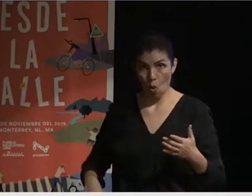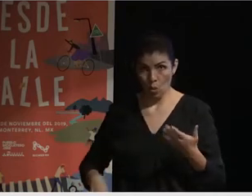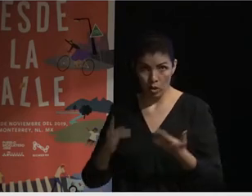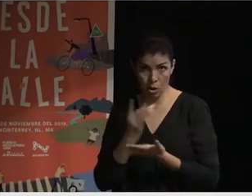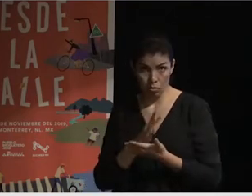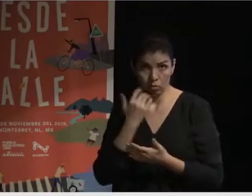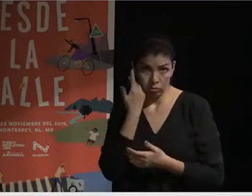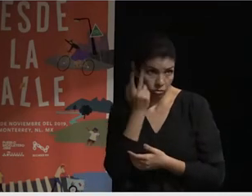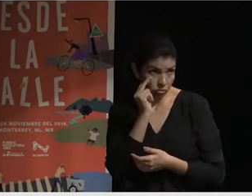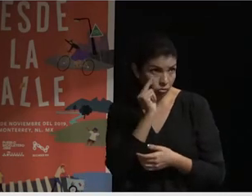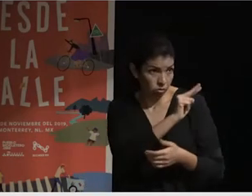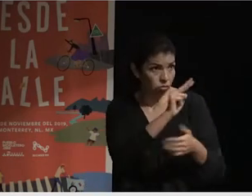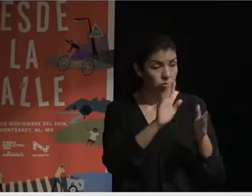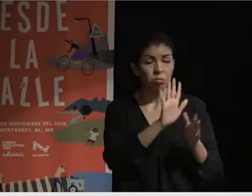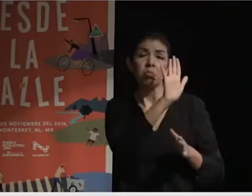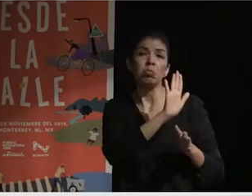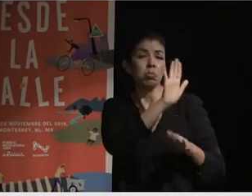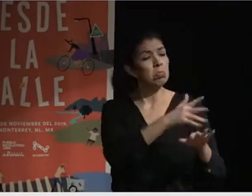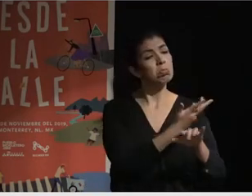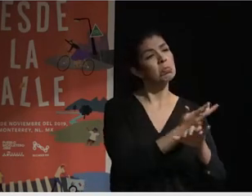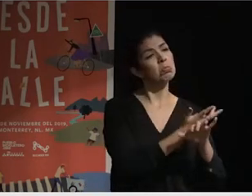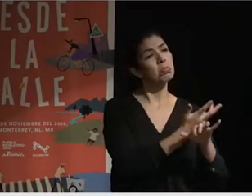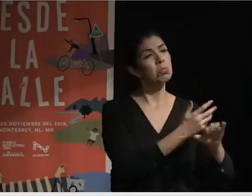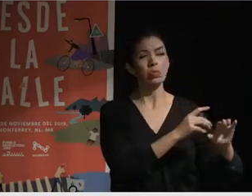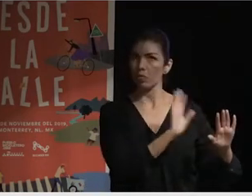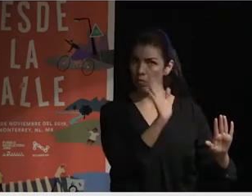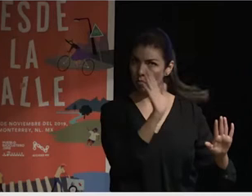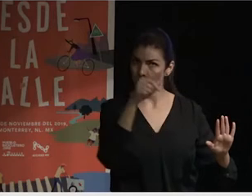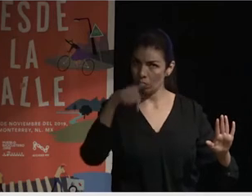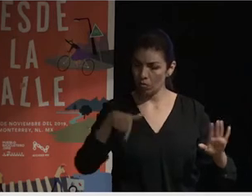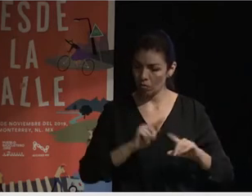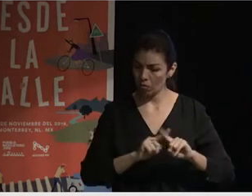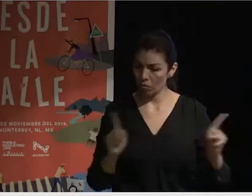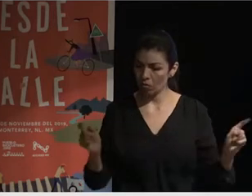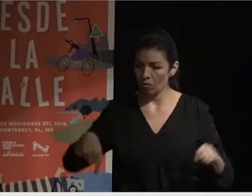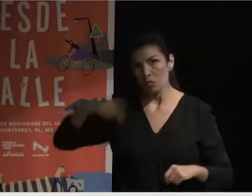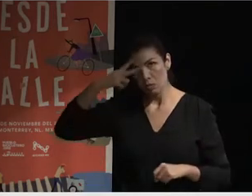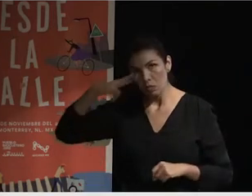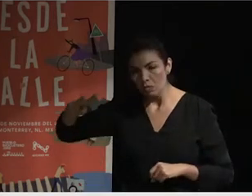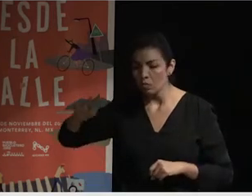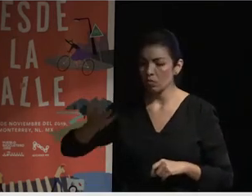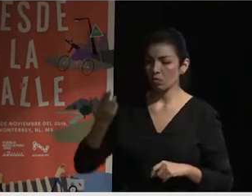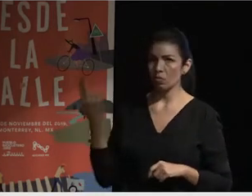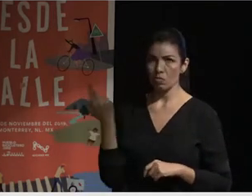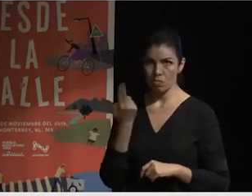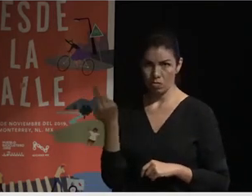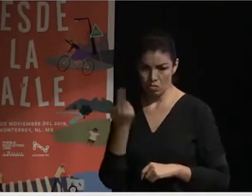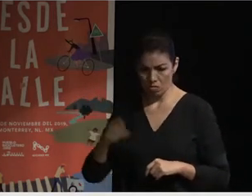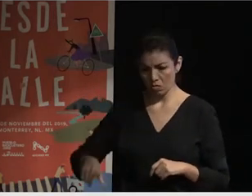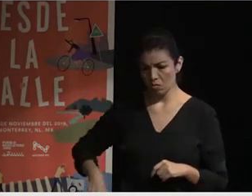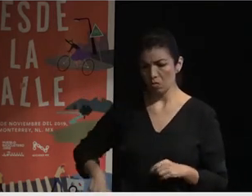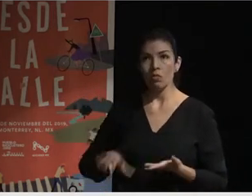vendedores, de los artesanos, de los artistas, ¿no? Entonces, esta visión como que implementó o hicieron sus técnicas, sus tácticas